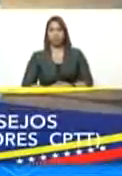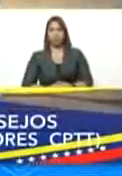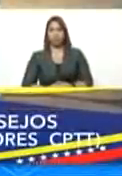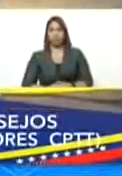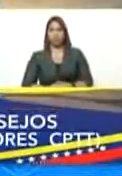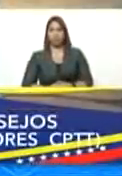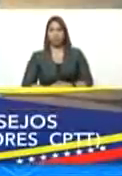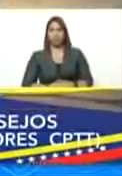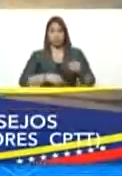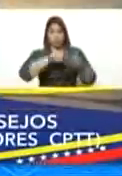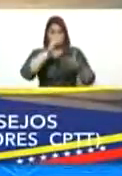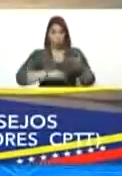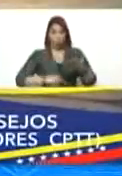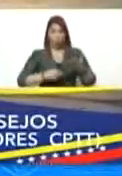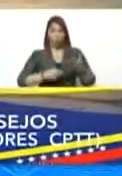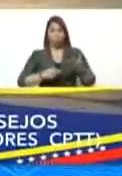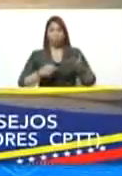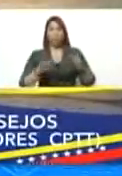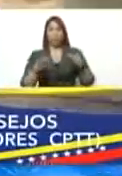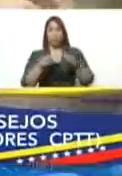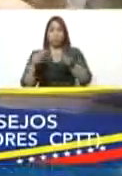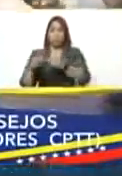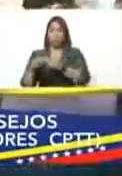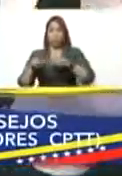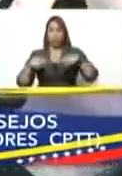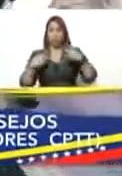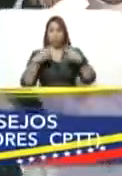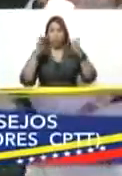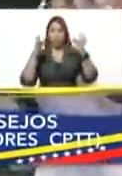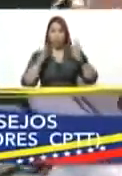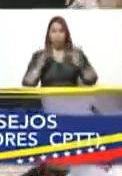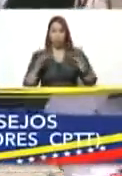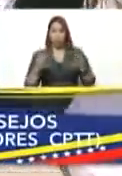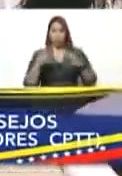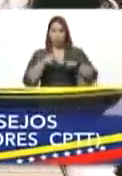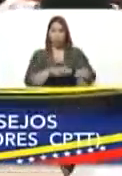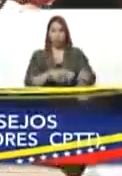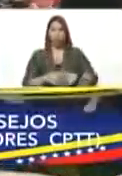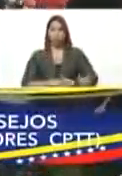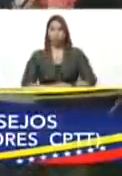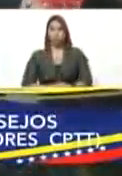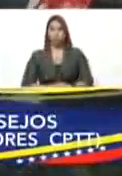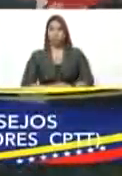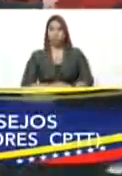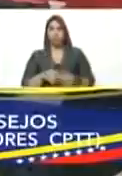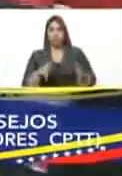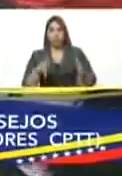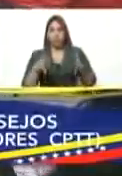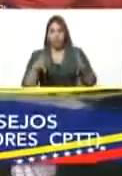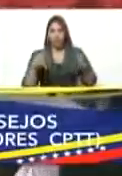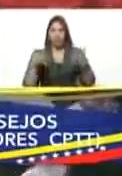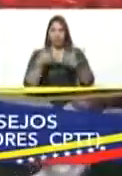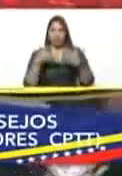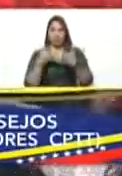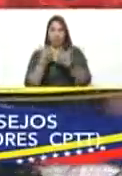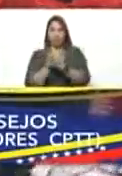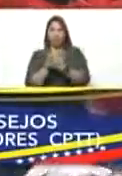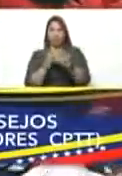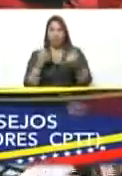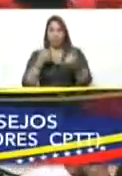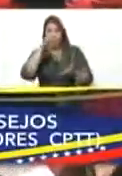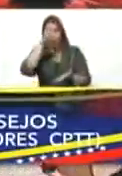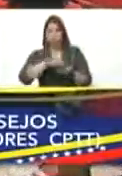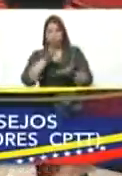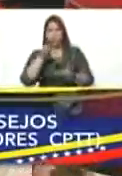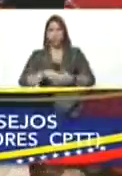colectivas. Un nuevo concepto, un nuevo módulo integral para ganar la guerra económica.